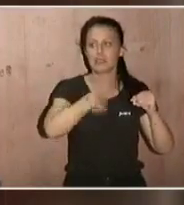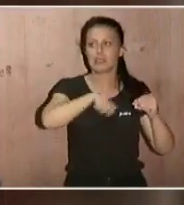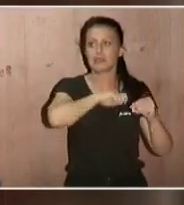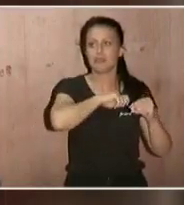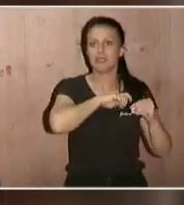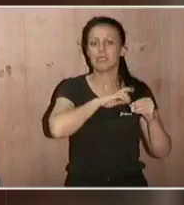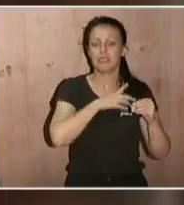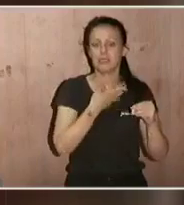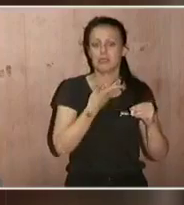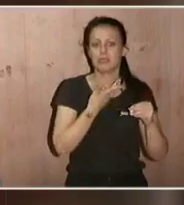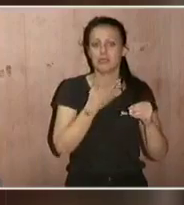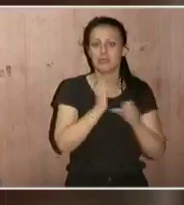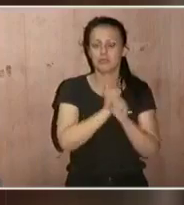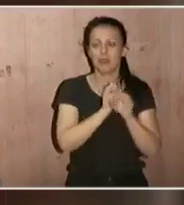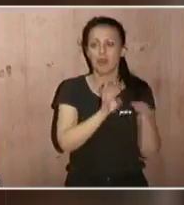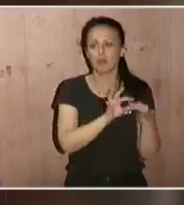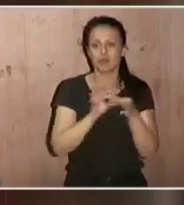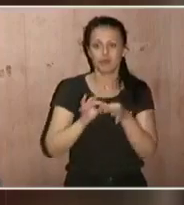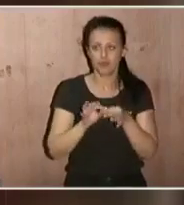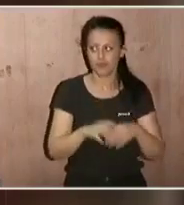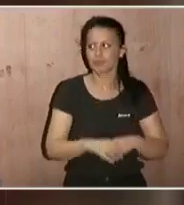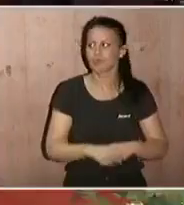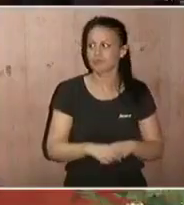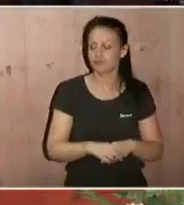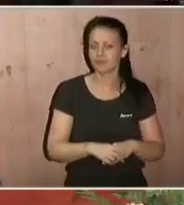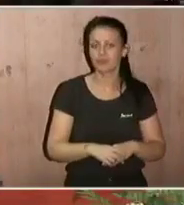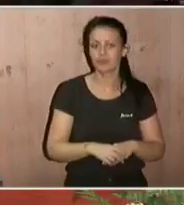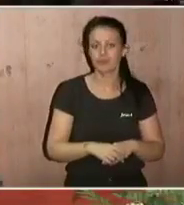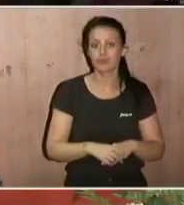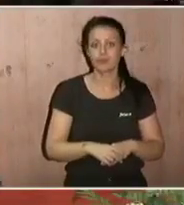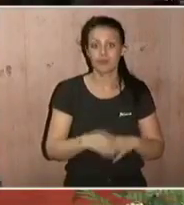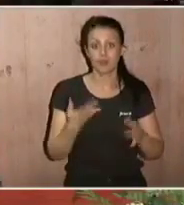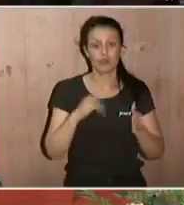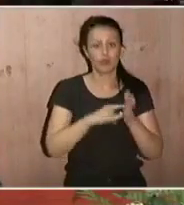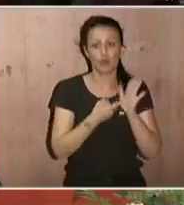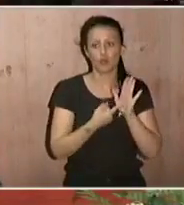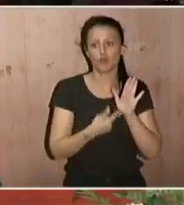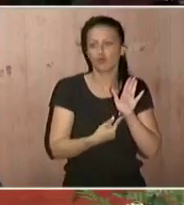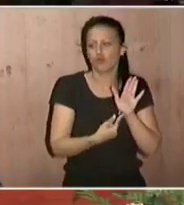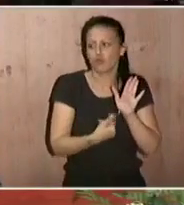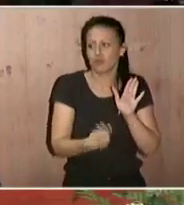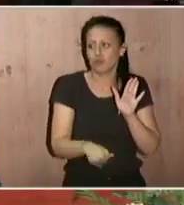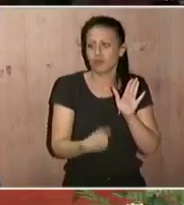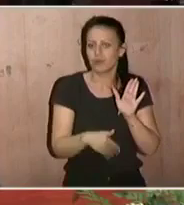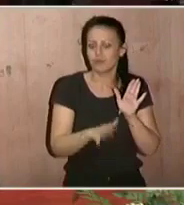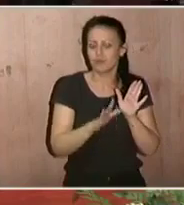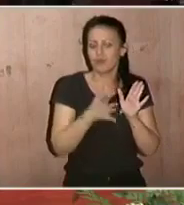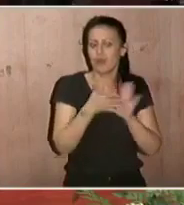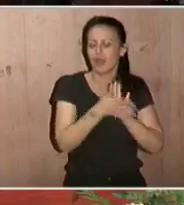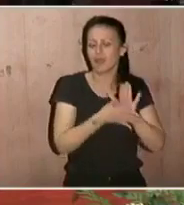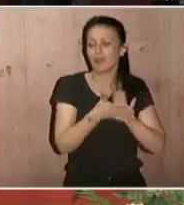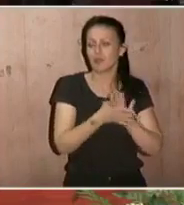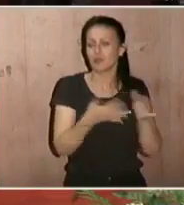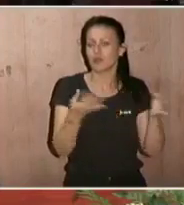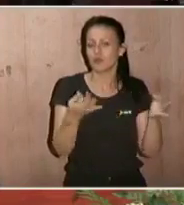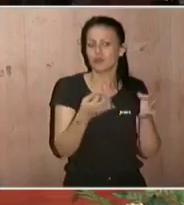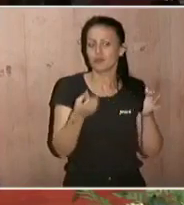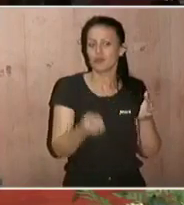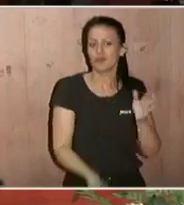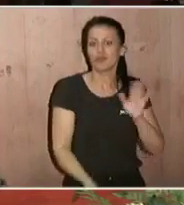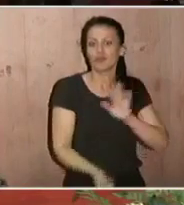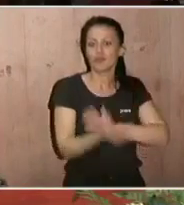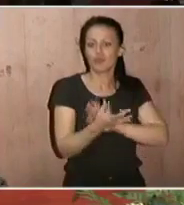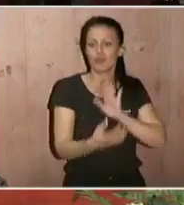esta disciplina. Se trata de un vigoroso proyecto que se traduce, como saben, en la publicación de